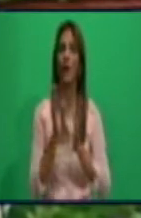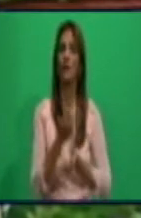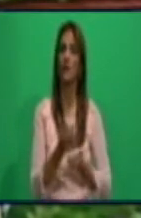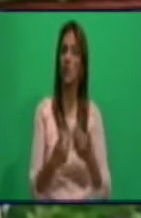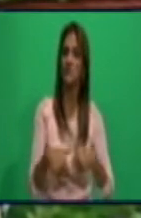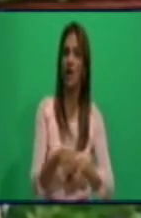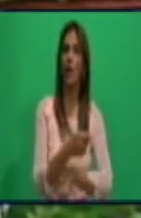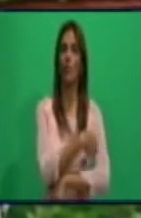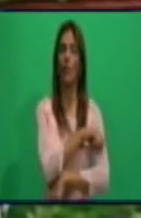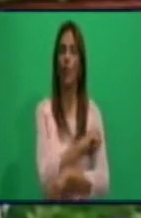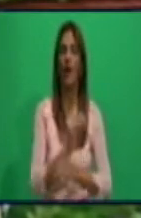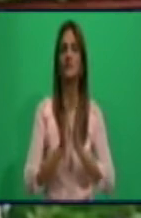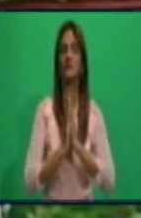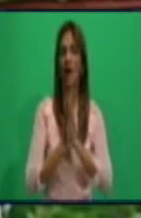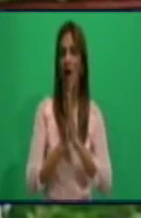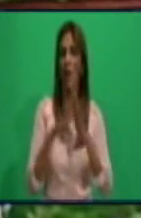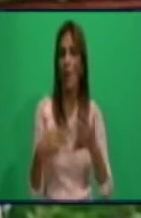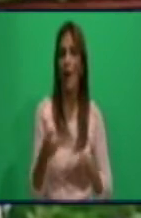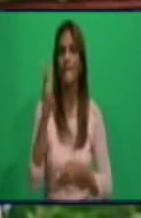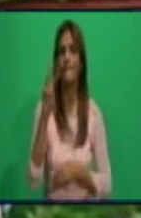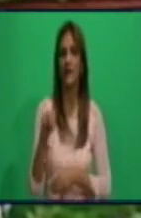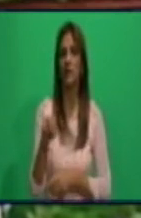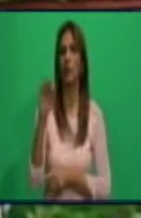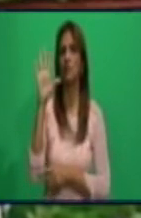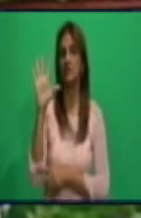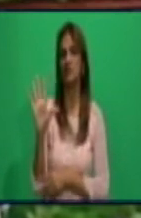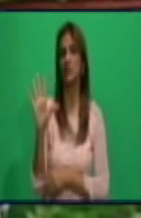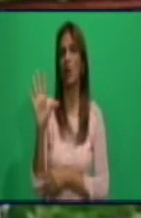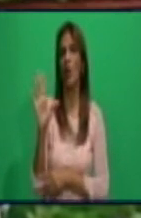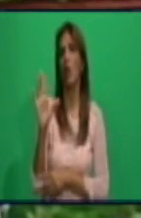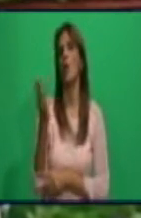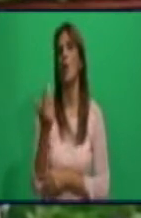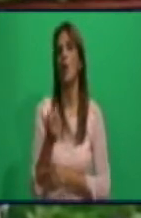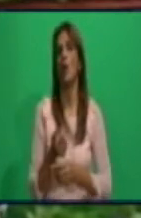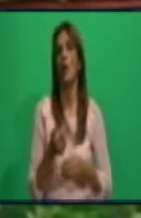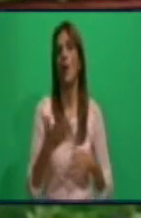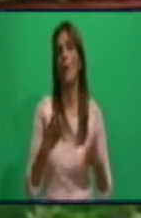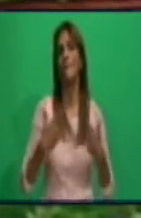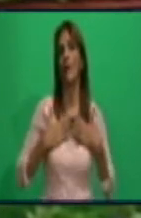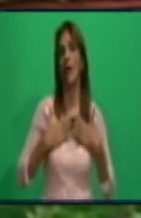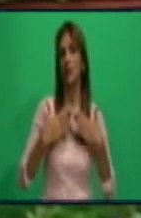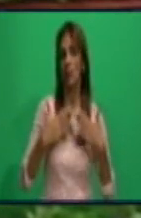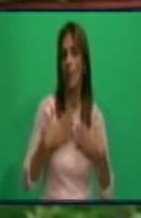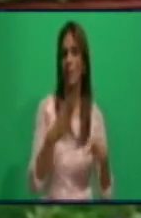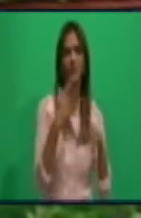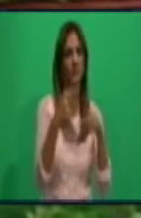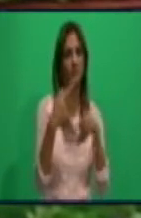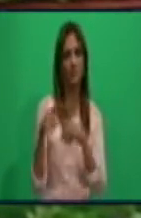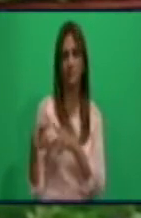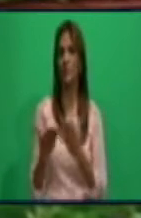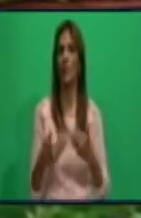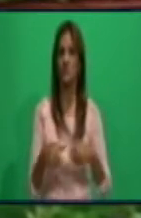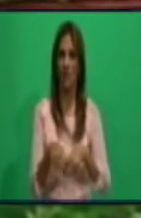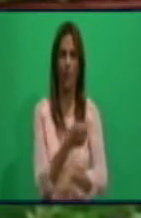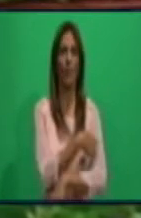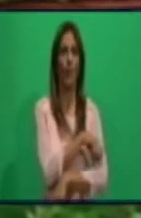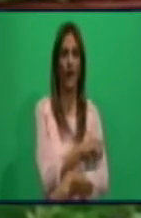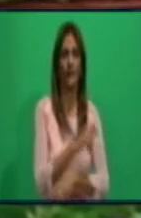lo redondo la pedrera micro 5 y pedro pompa son algunas de las acciones que se ejecutan en nuestro territorio